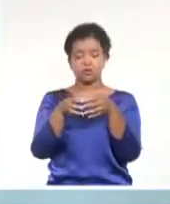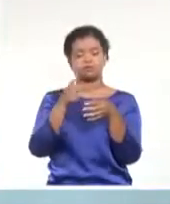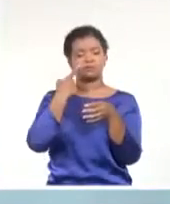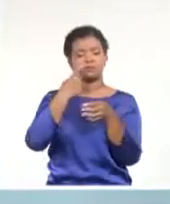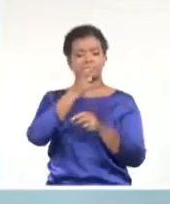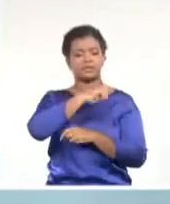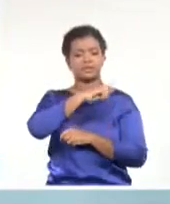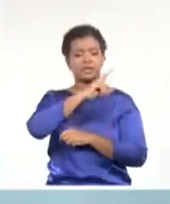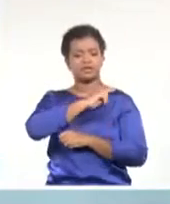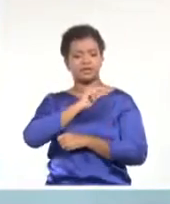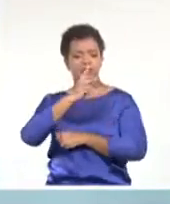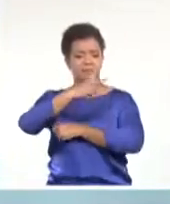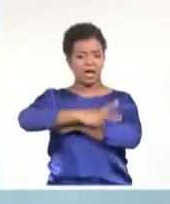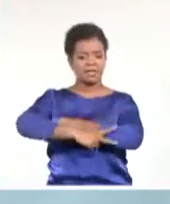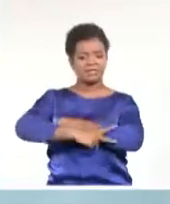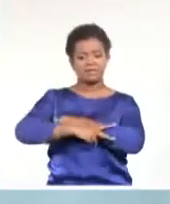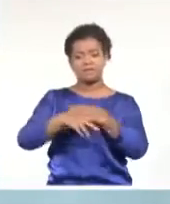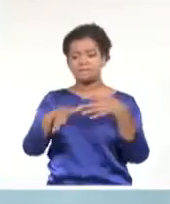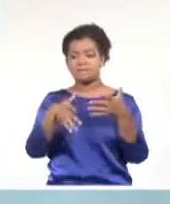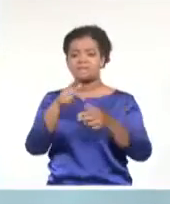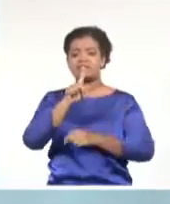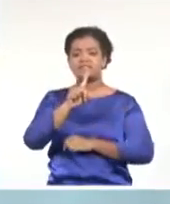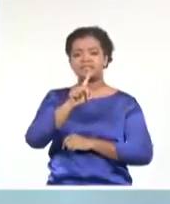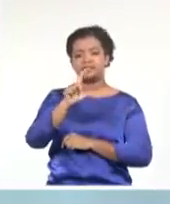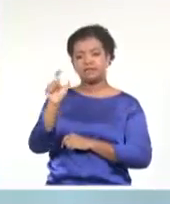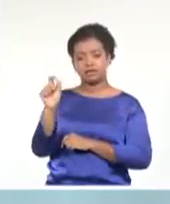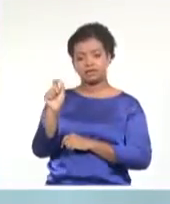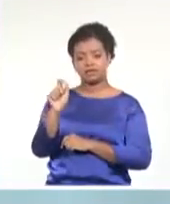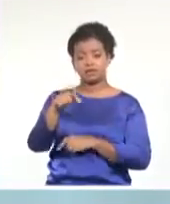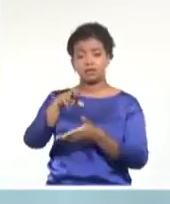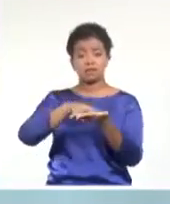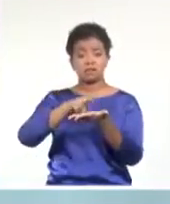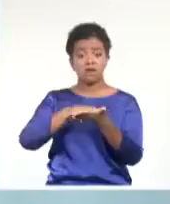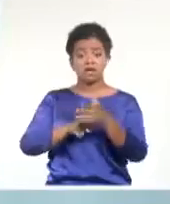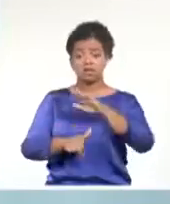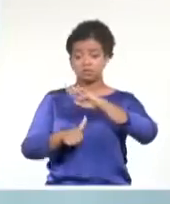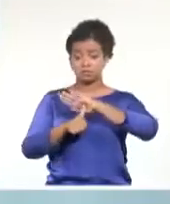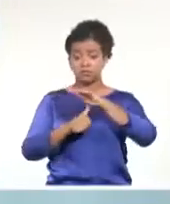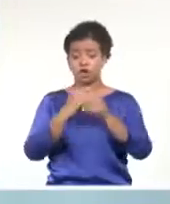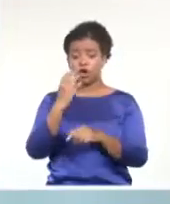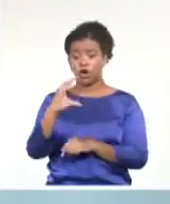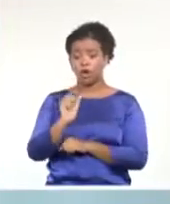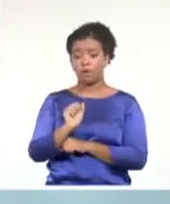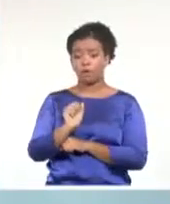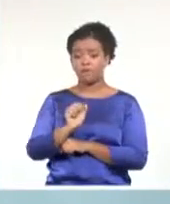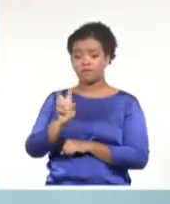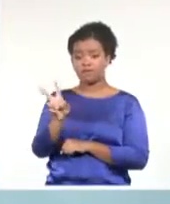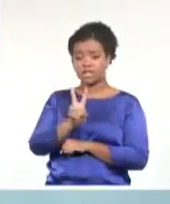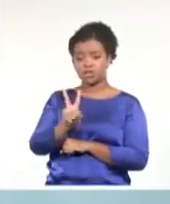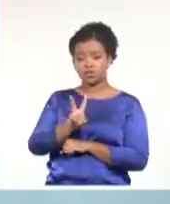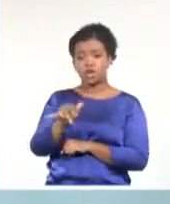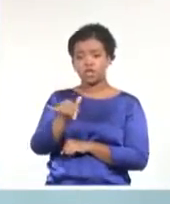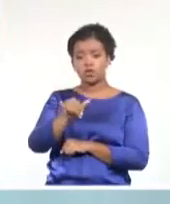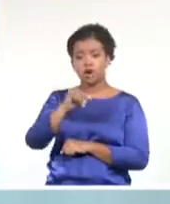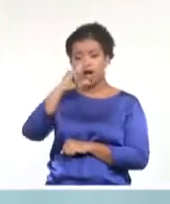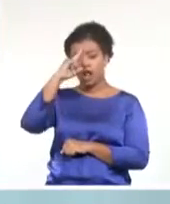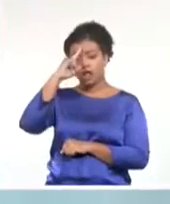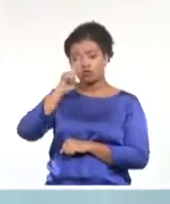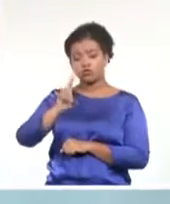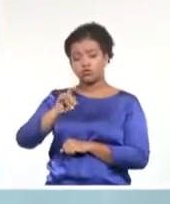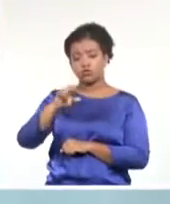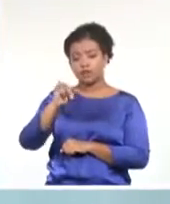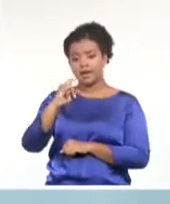de más de 100 países. Este martes, los presidentes de Colombia, Venezuela y Surinam participaron en un